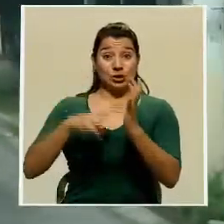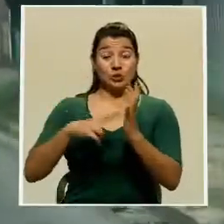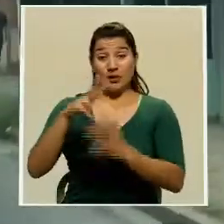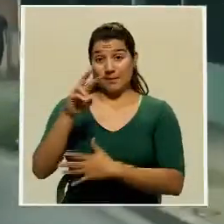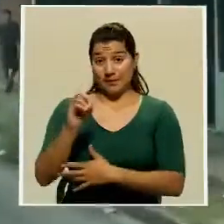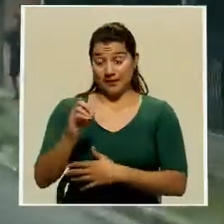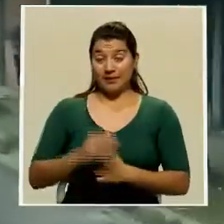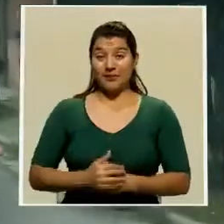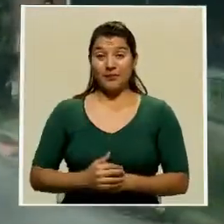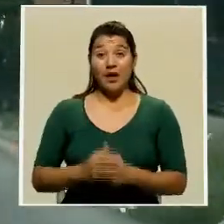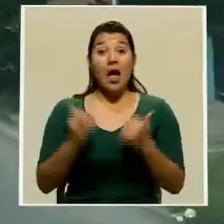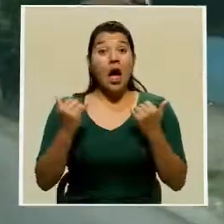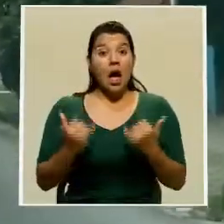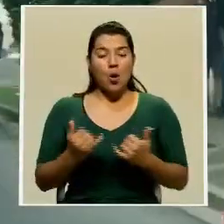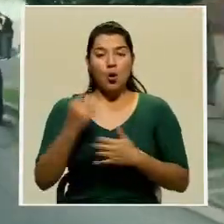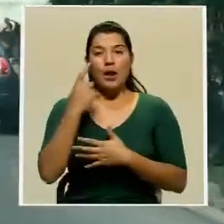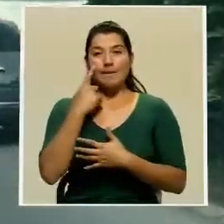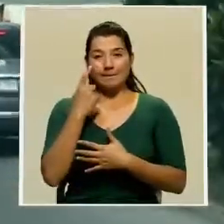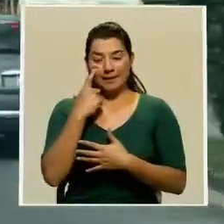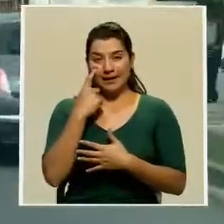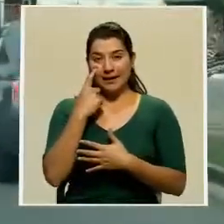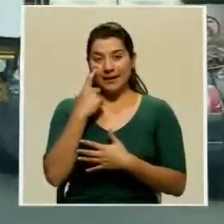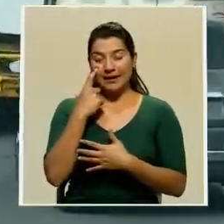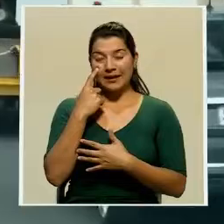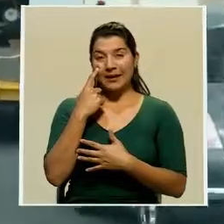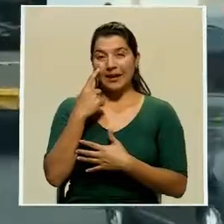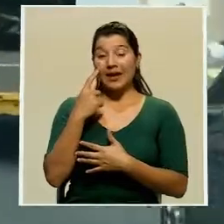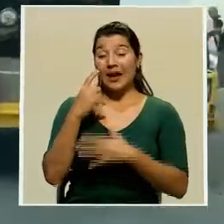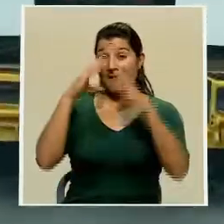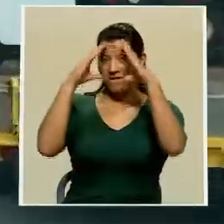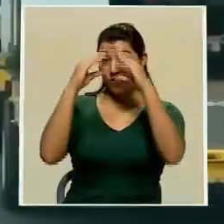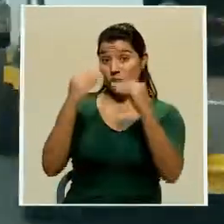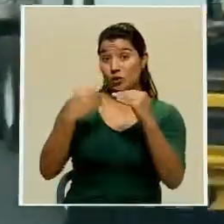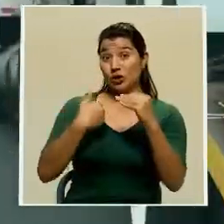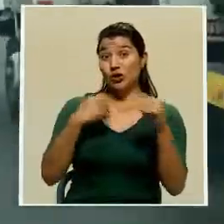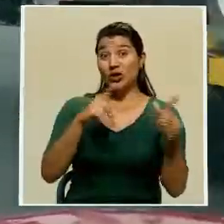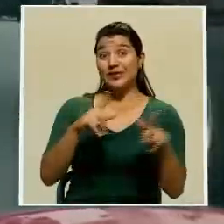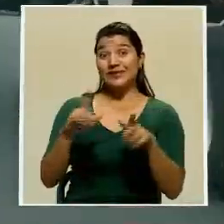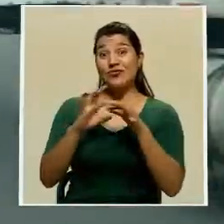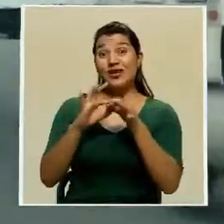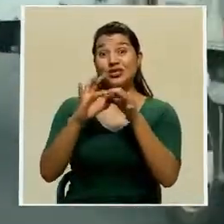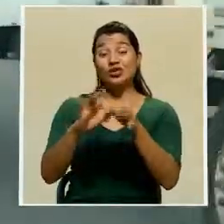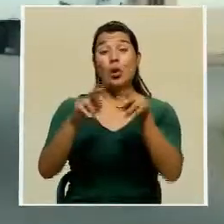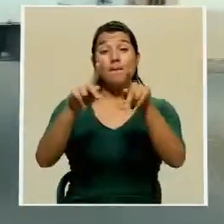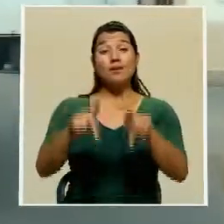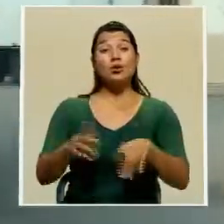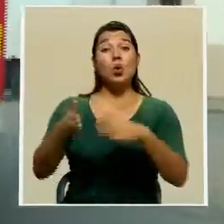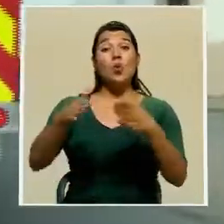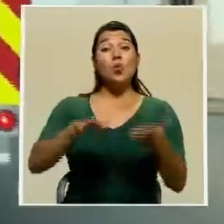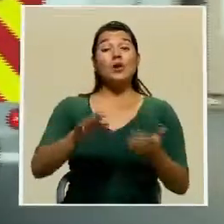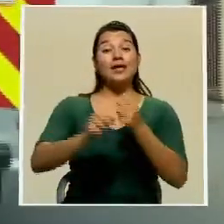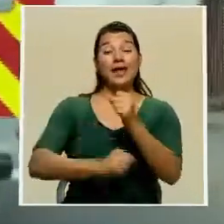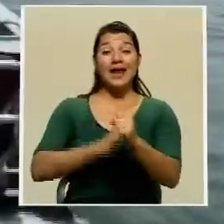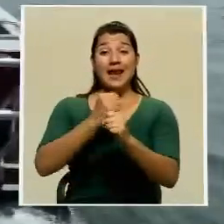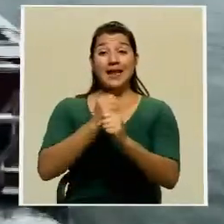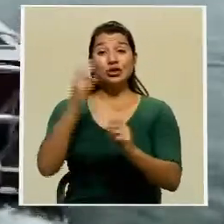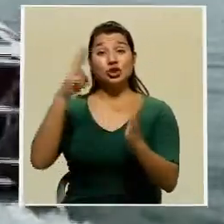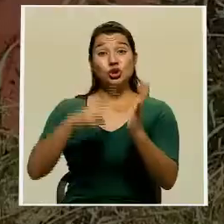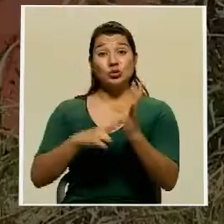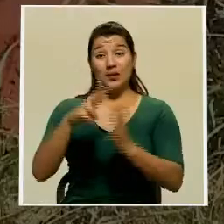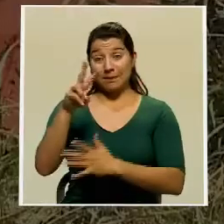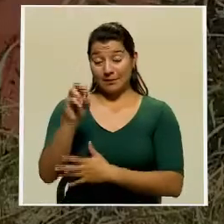2020. Vamos a ver, como les decía, la pantalla que preparamos sobre las personas fallecidas en el año 2020. Les